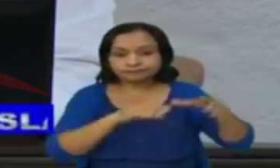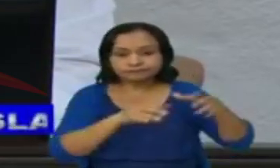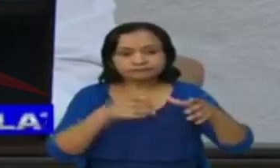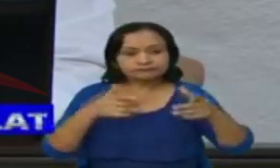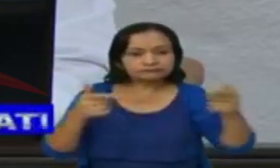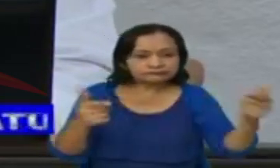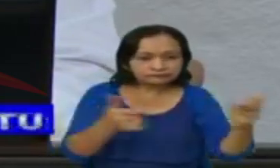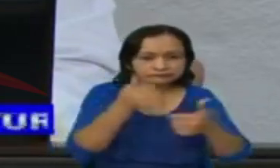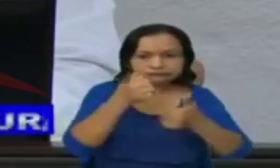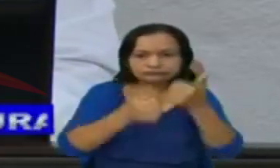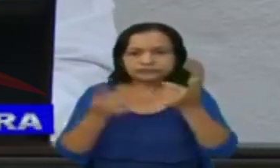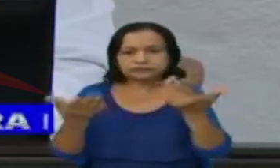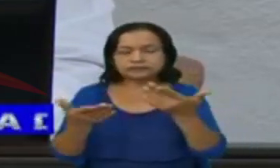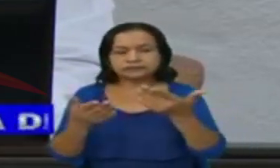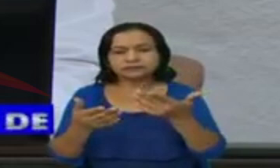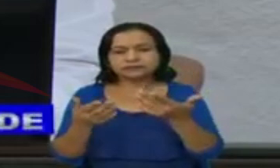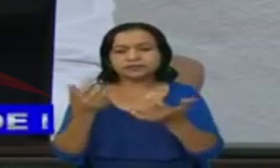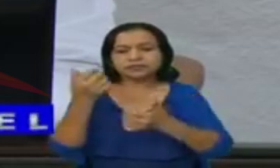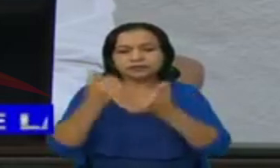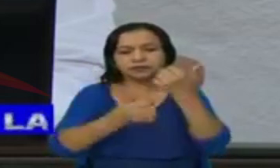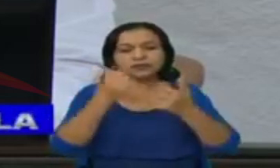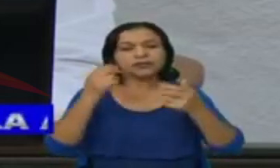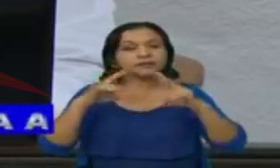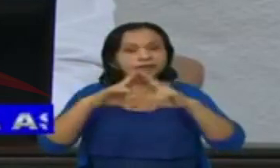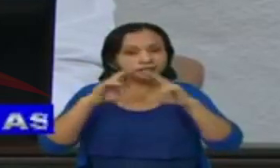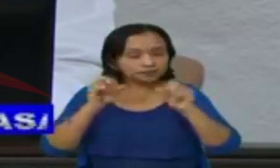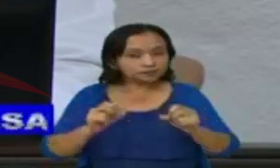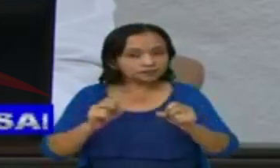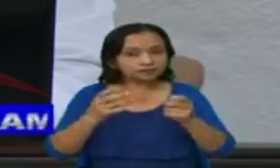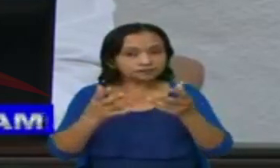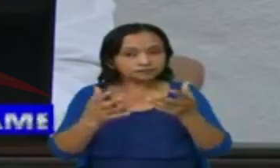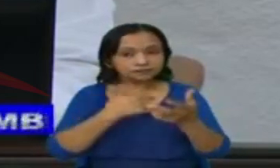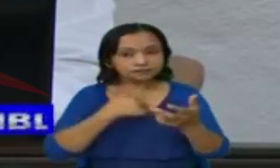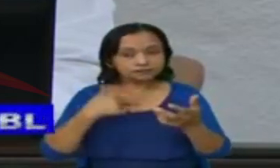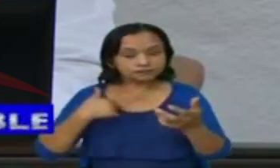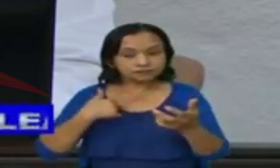terrorismo y desestabilización. Noticias 12, Darlene Téllez.